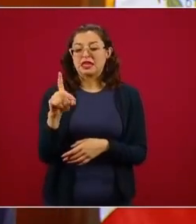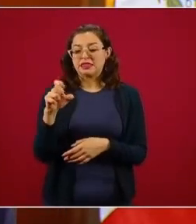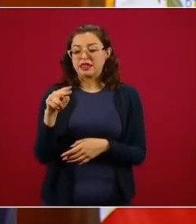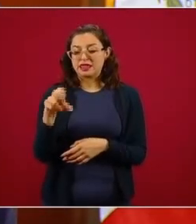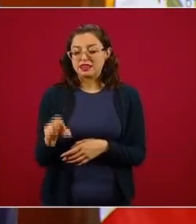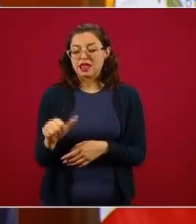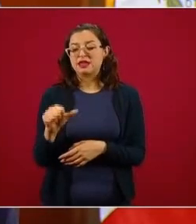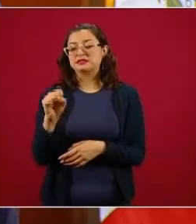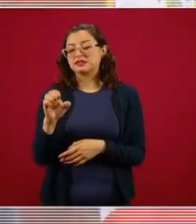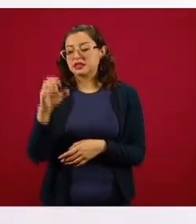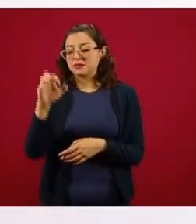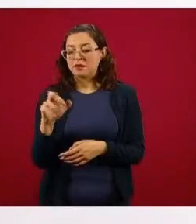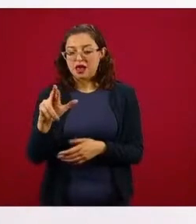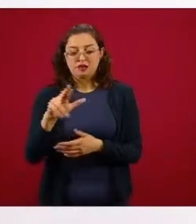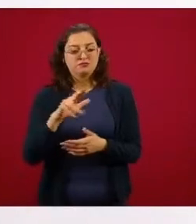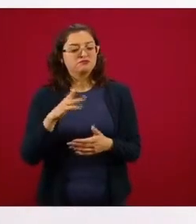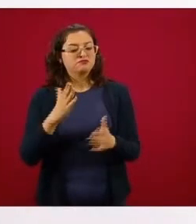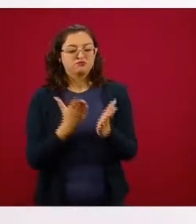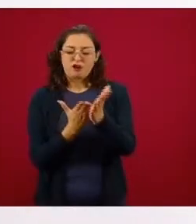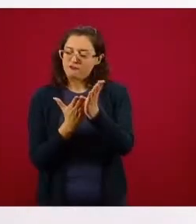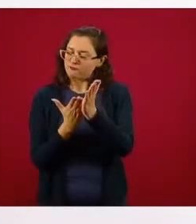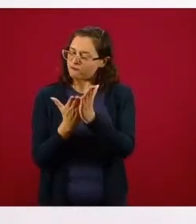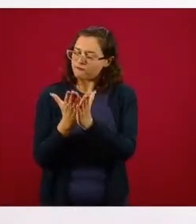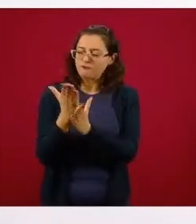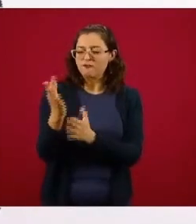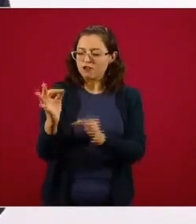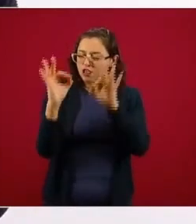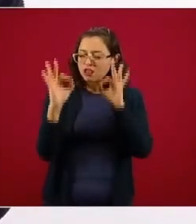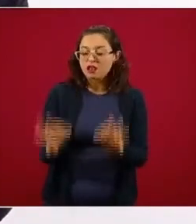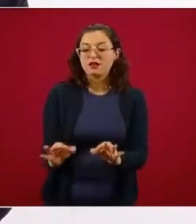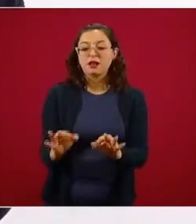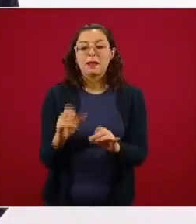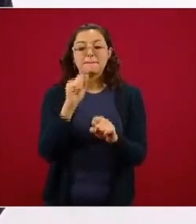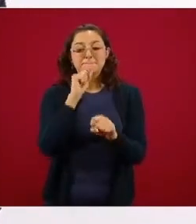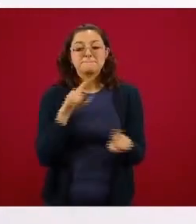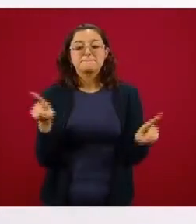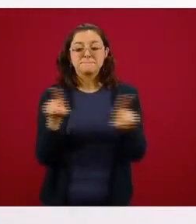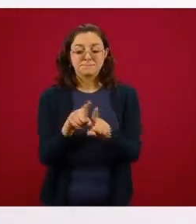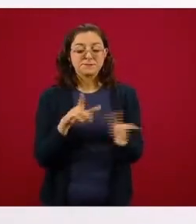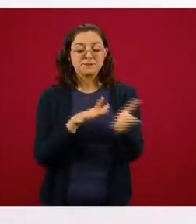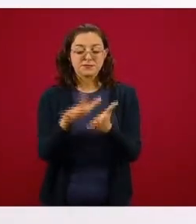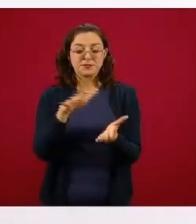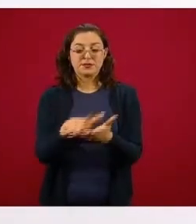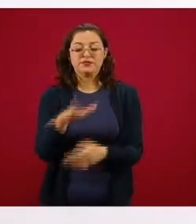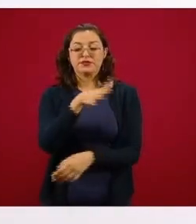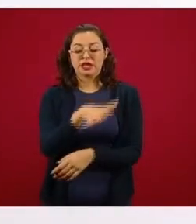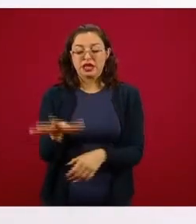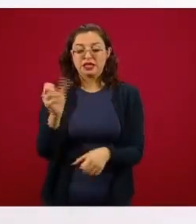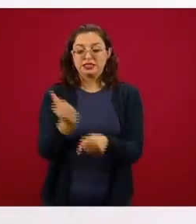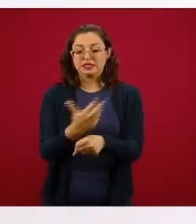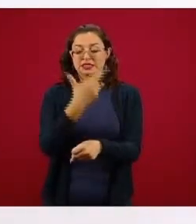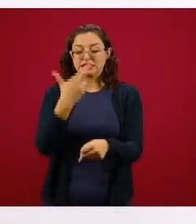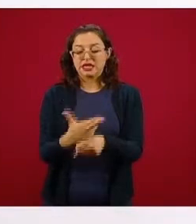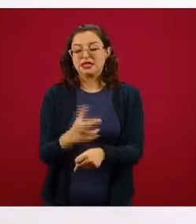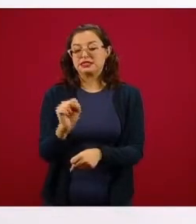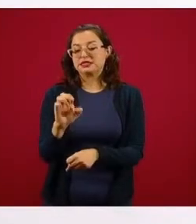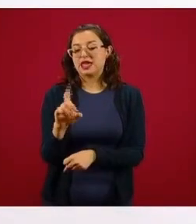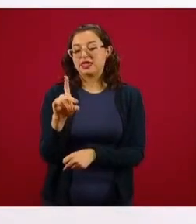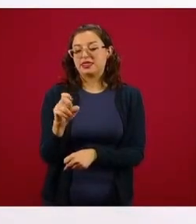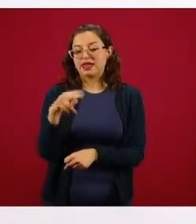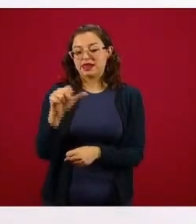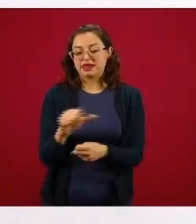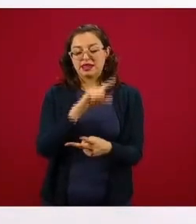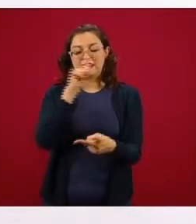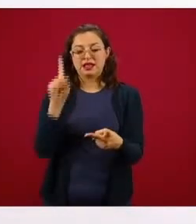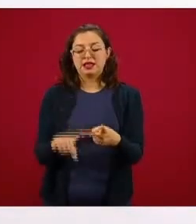Armadas, de manera especial el apoyo del General Secretario de la Defensa